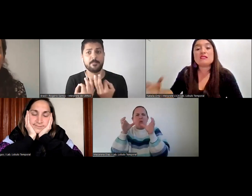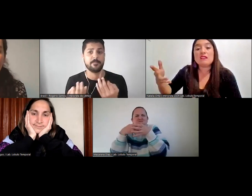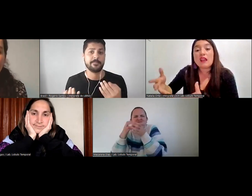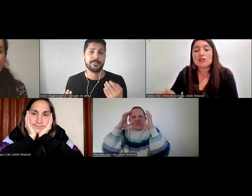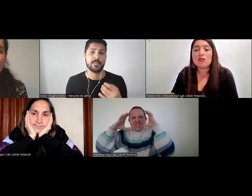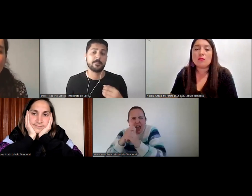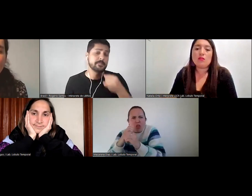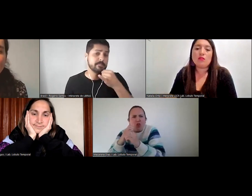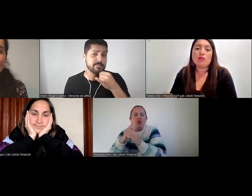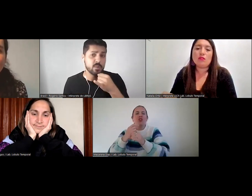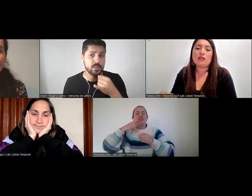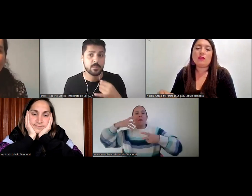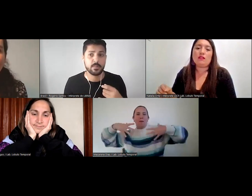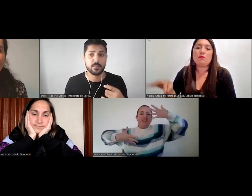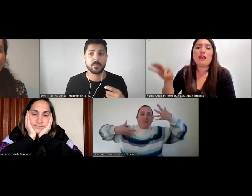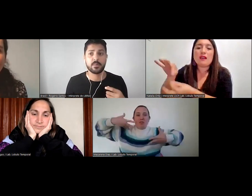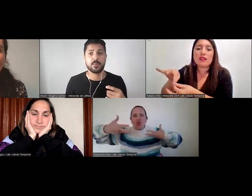me está asignando como